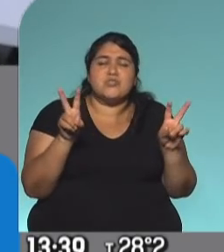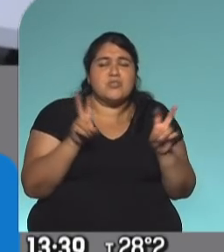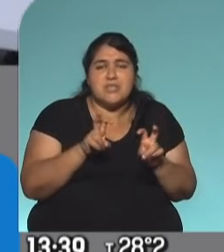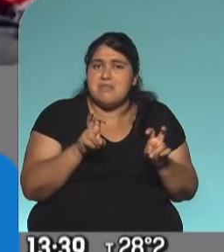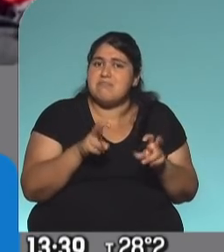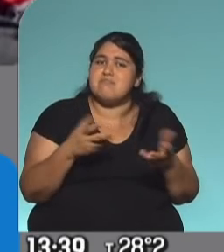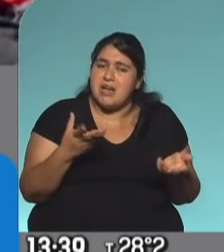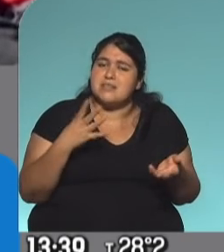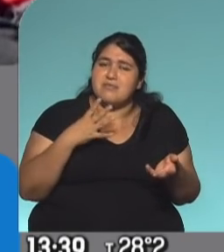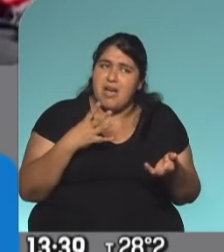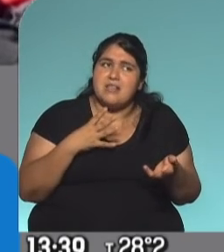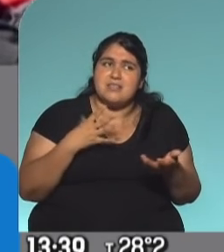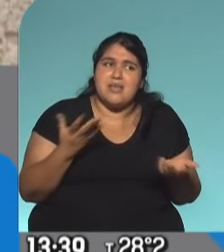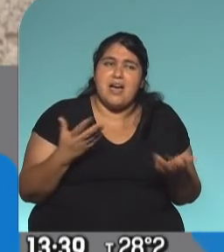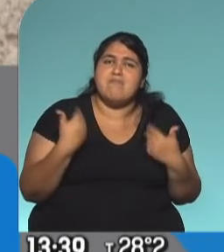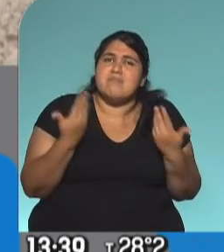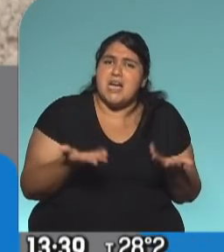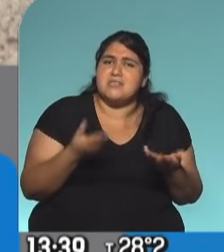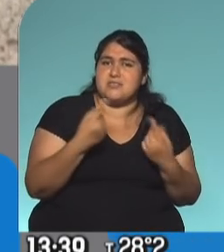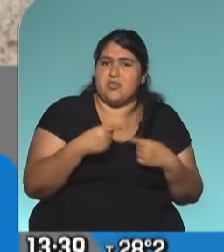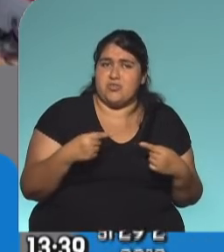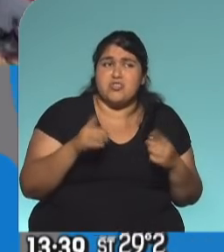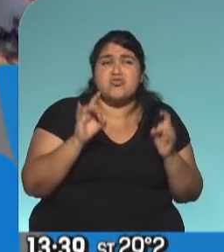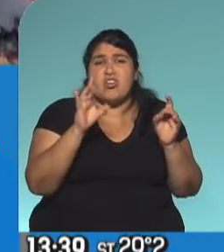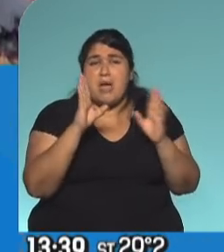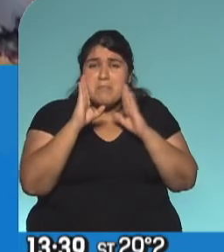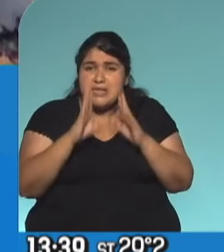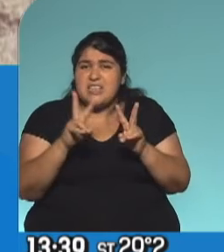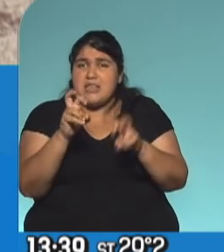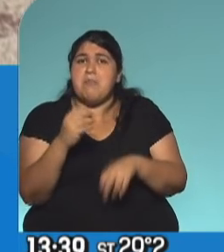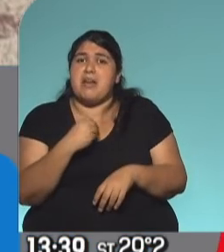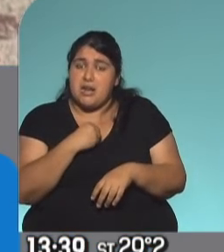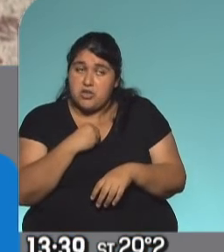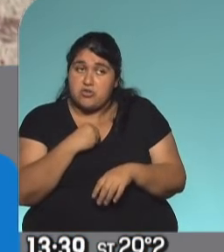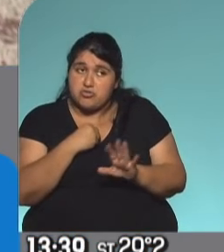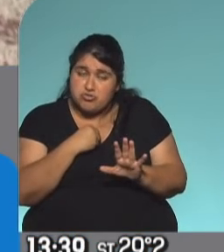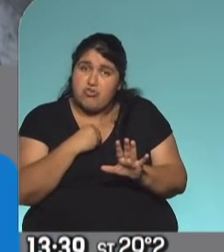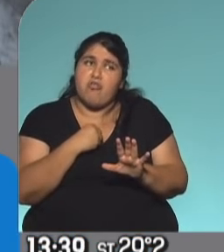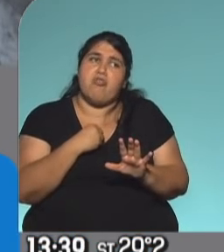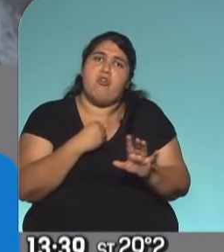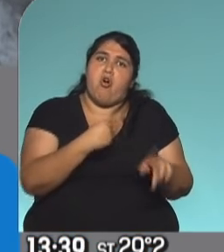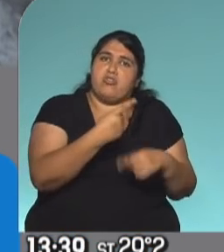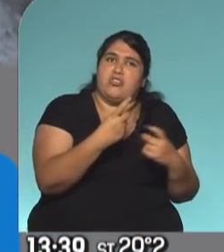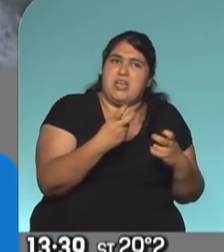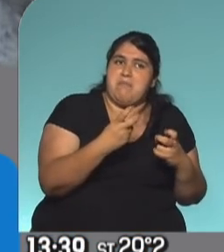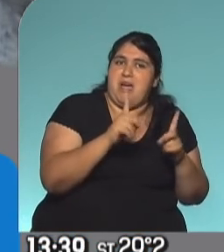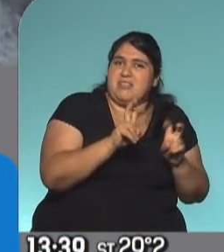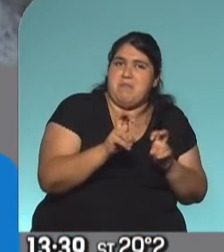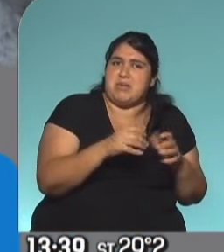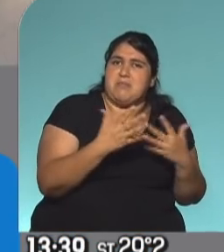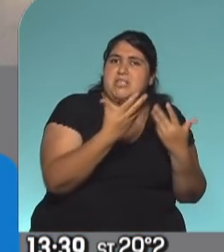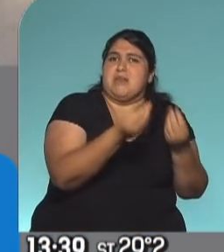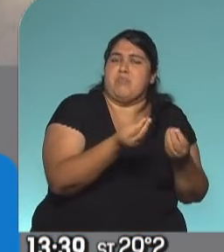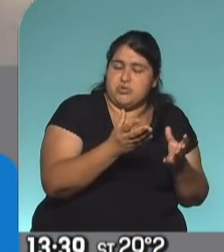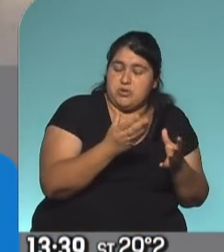está mucho en juego, no solo lo religioso, aunque sí lo religioso, y este también es otro tema. Muchas